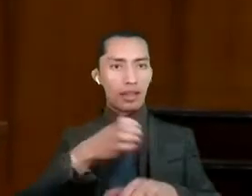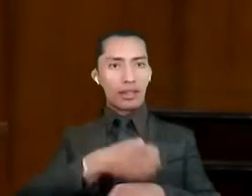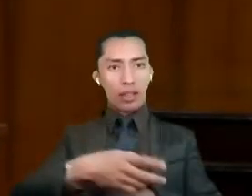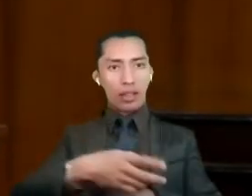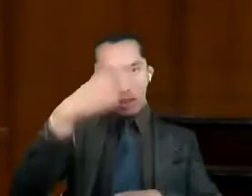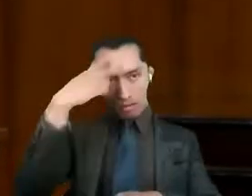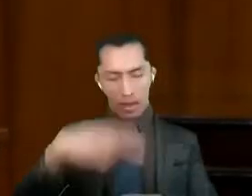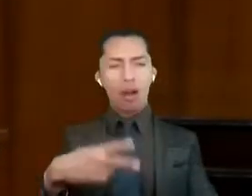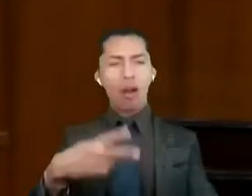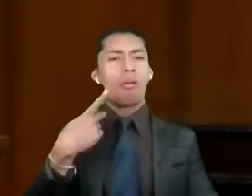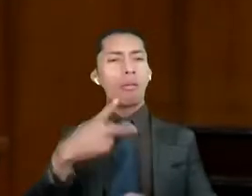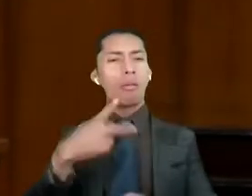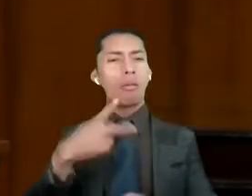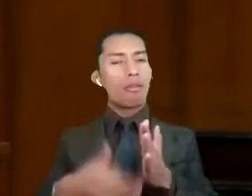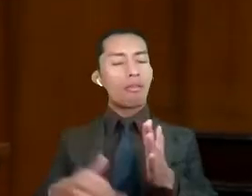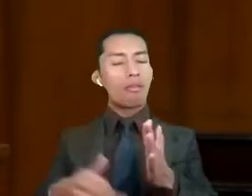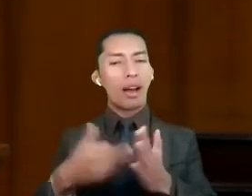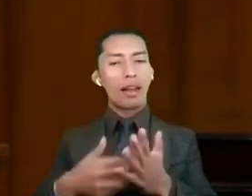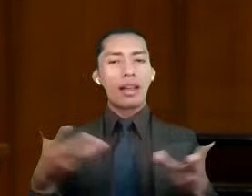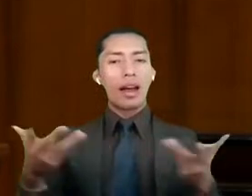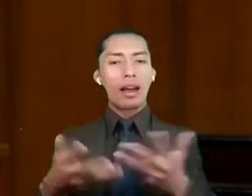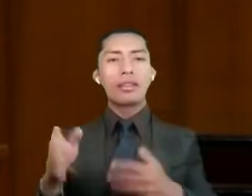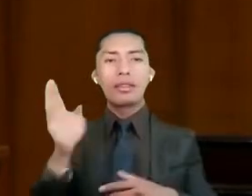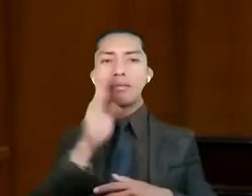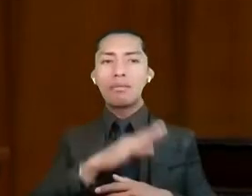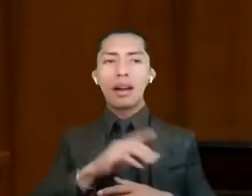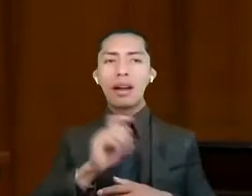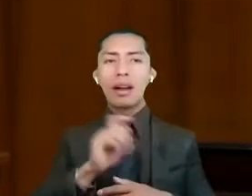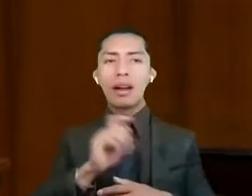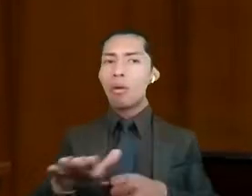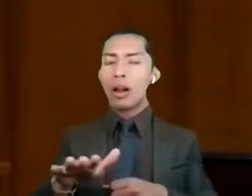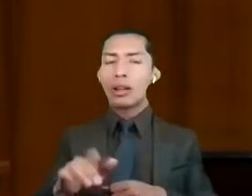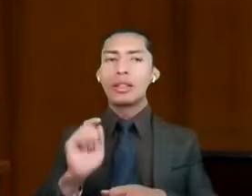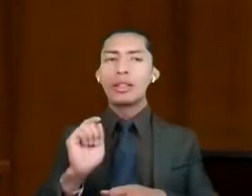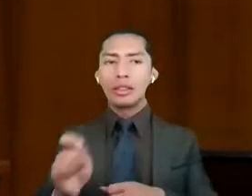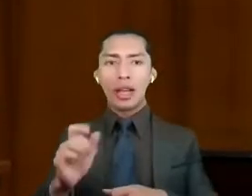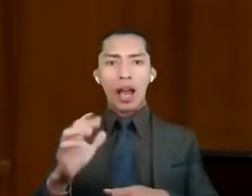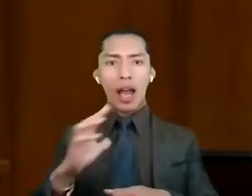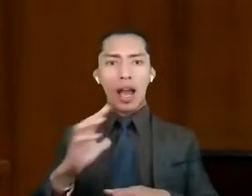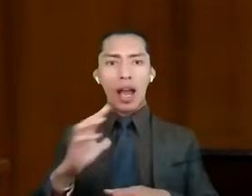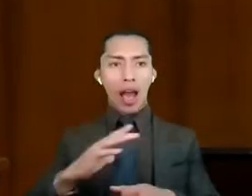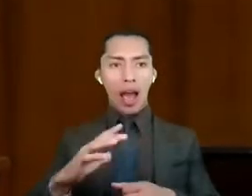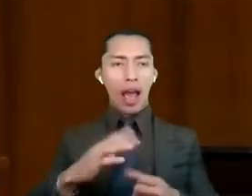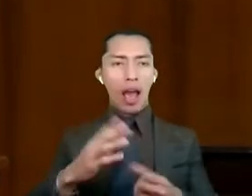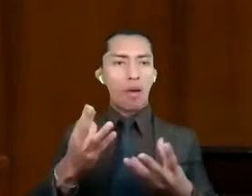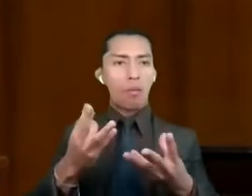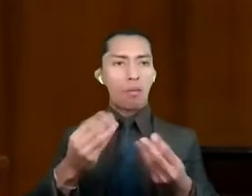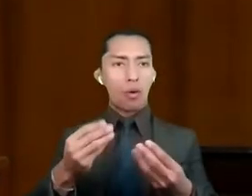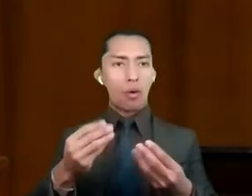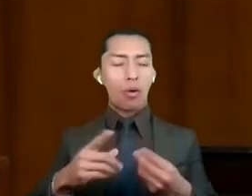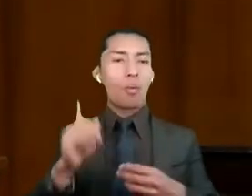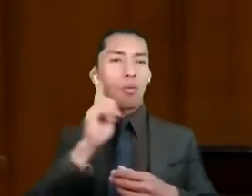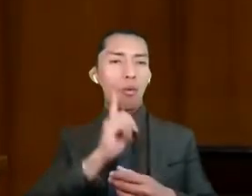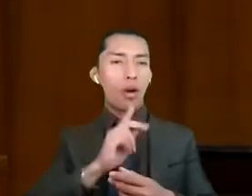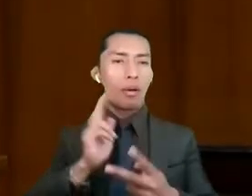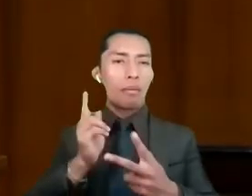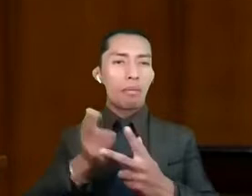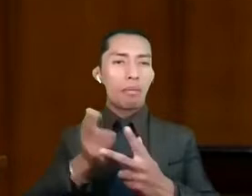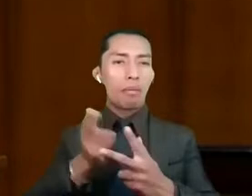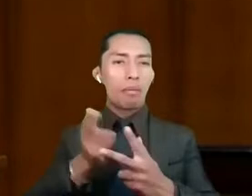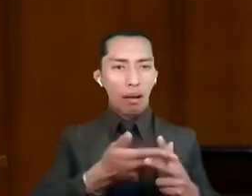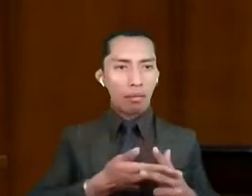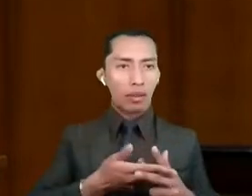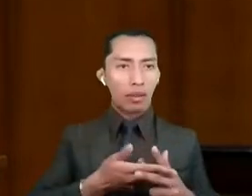adolece de grandes males como ser la entidad con los índices más altos en feminicidio y robo